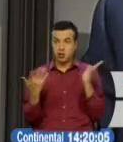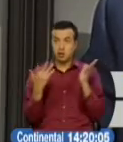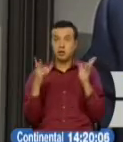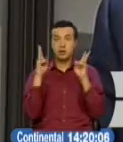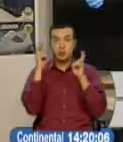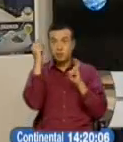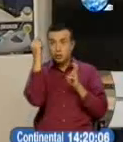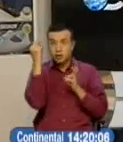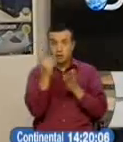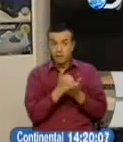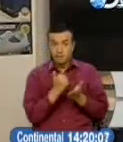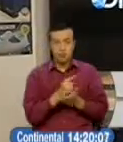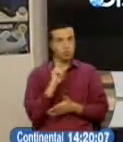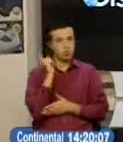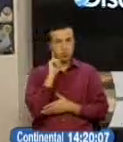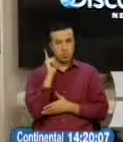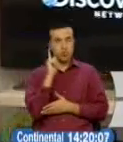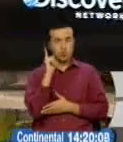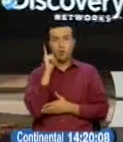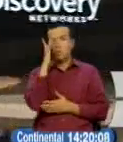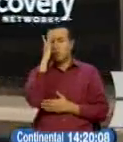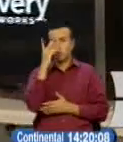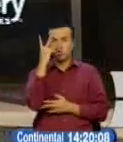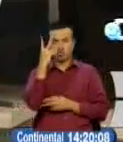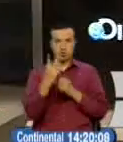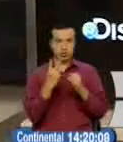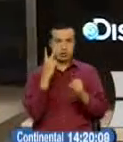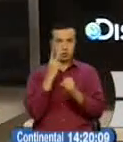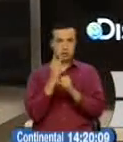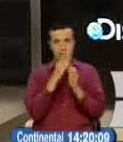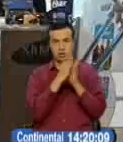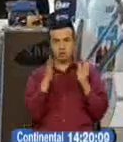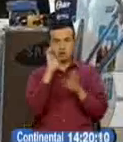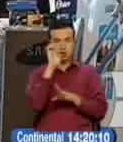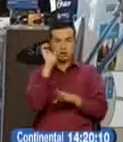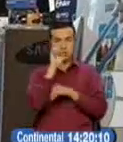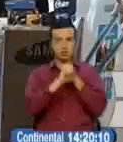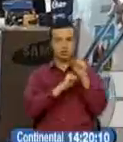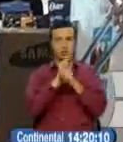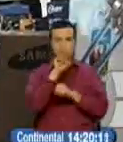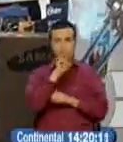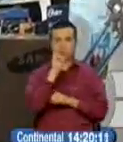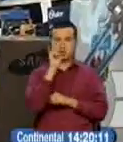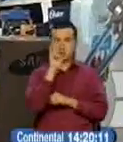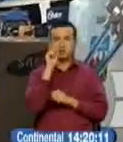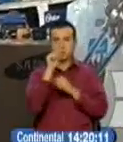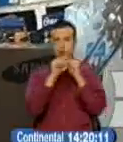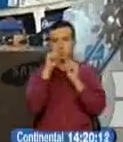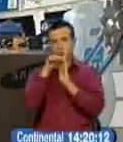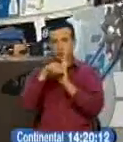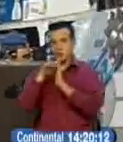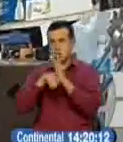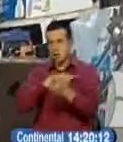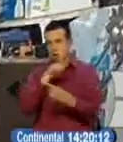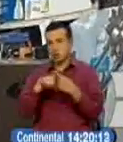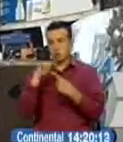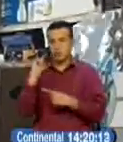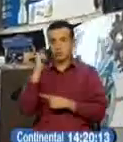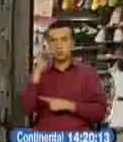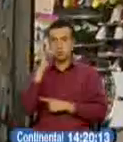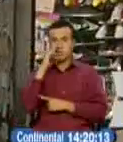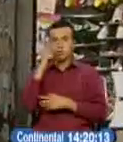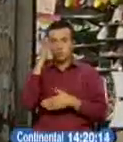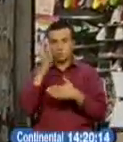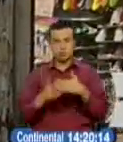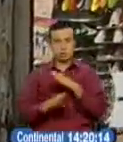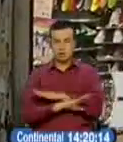cubrir vacíos. Las salvaguardias estuvieron vigentes por 2 años y desde enero de 2007 comenzaron a reducirse en su porcentaje hasta este 1 de junio,